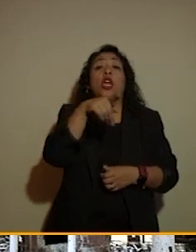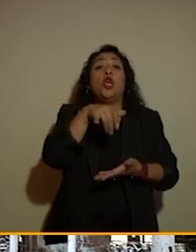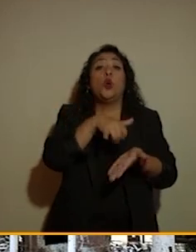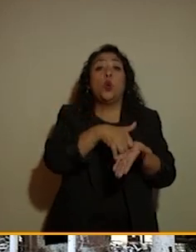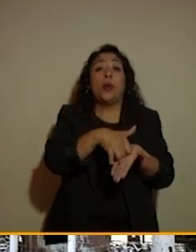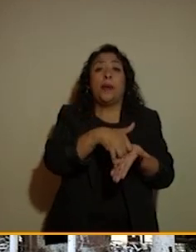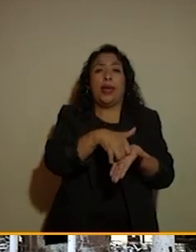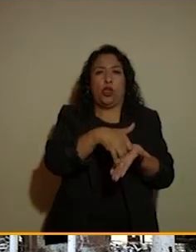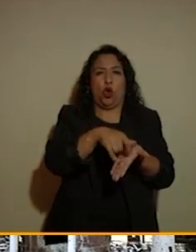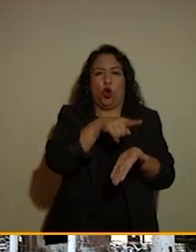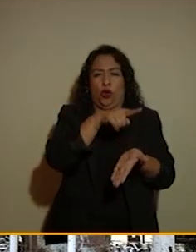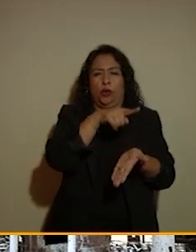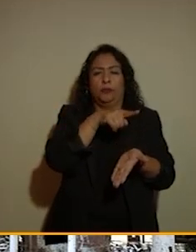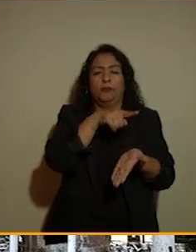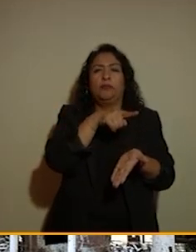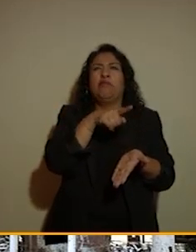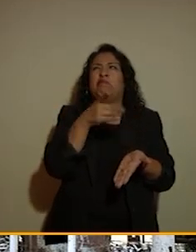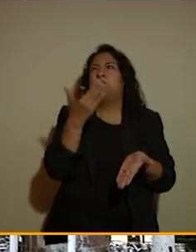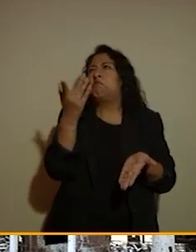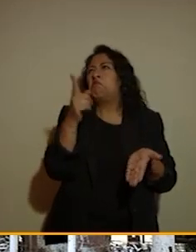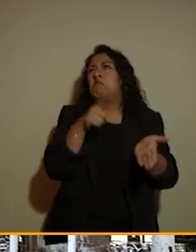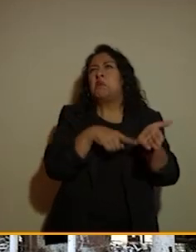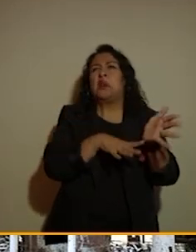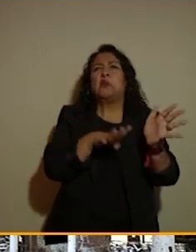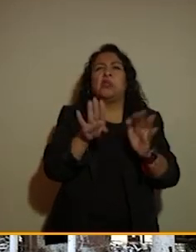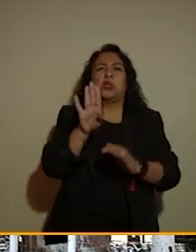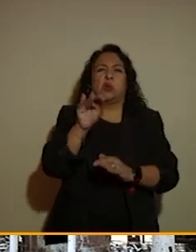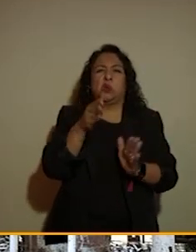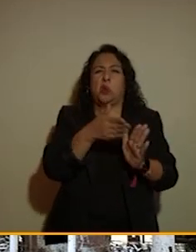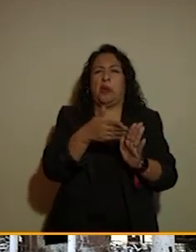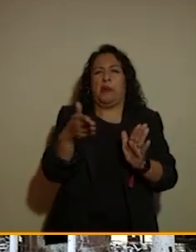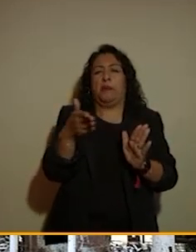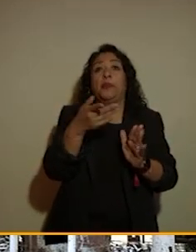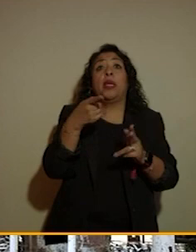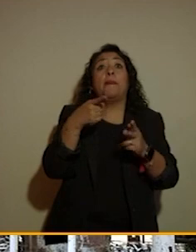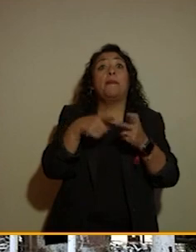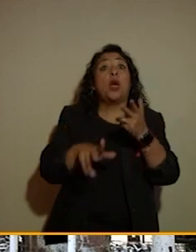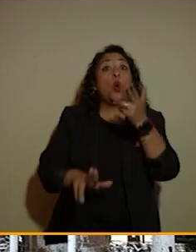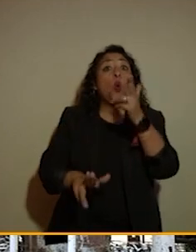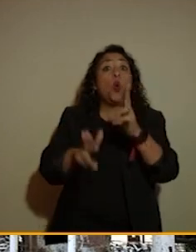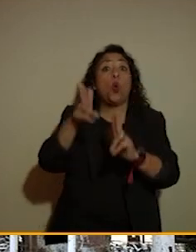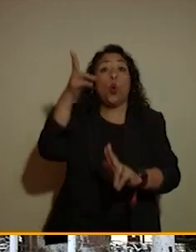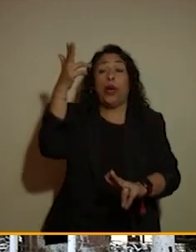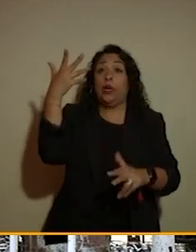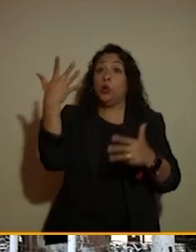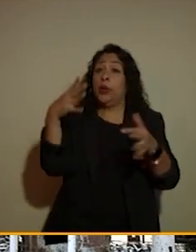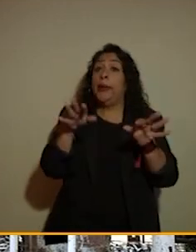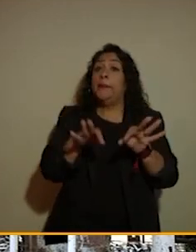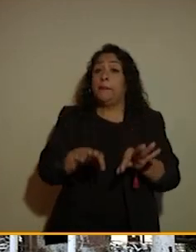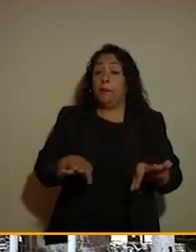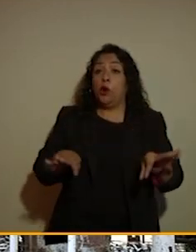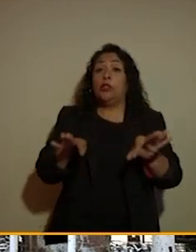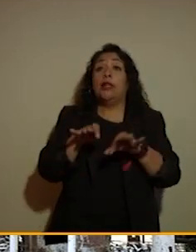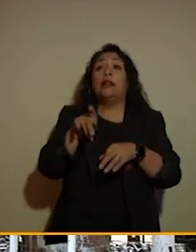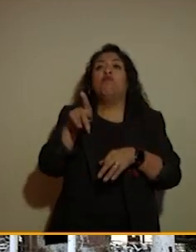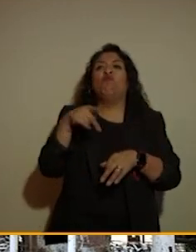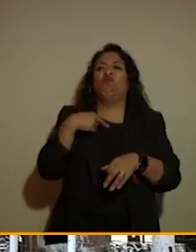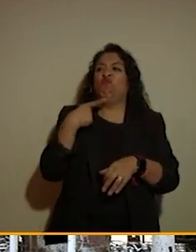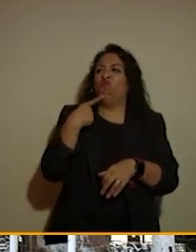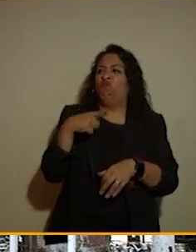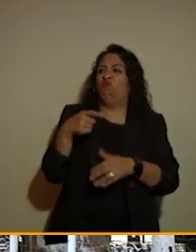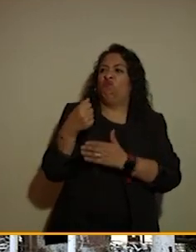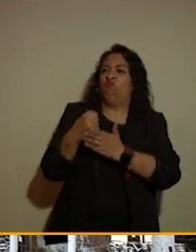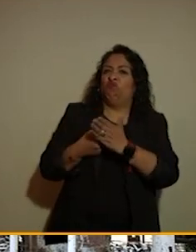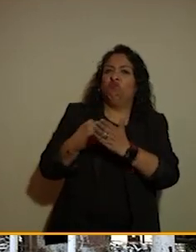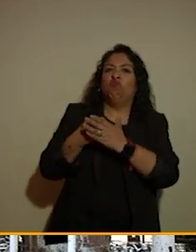York, por ahí de 1909, inició una huelga importante con reclamos de los